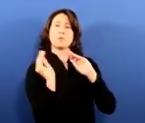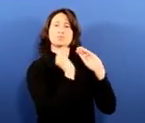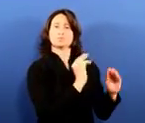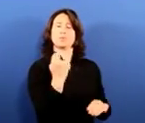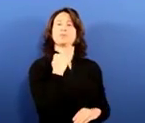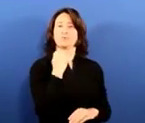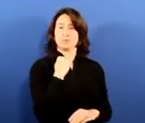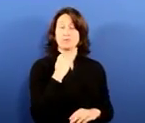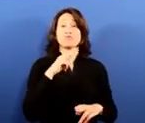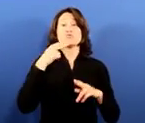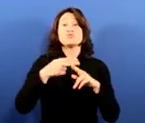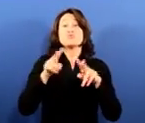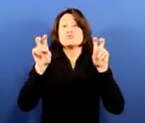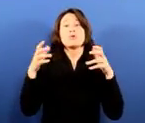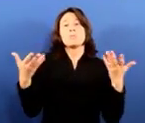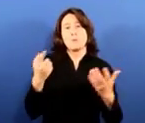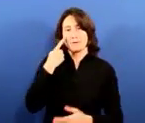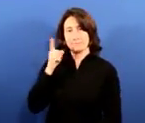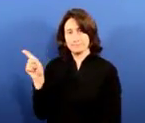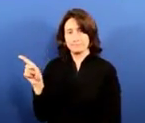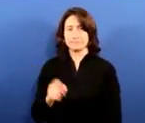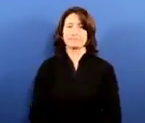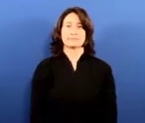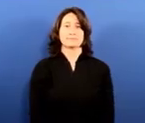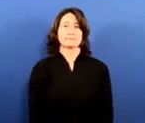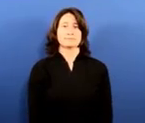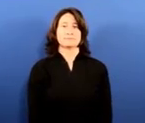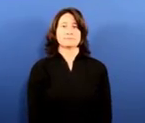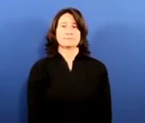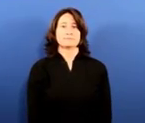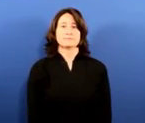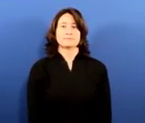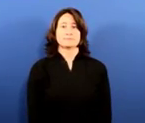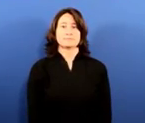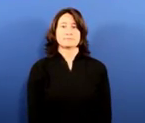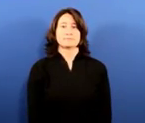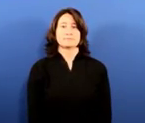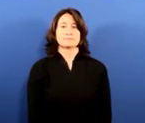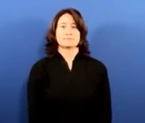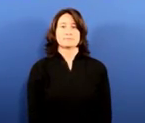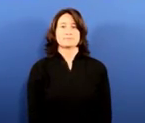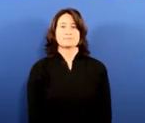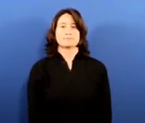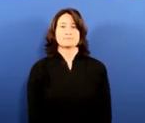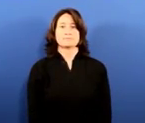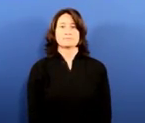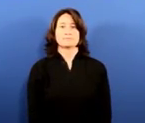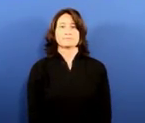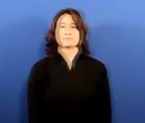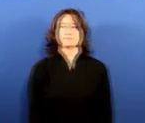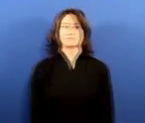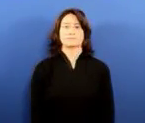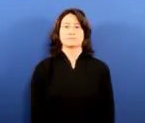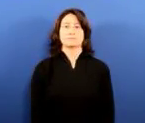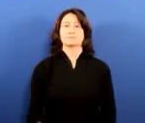saharauis participan en el programa Begira da Alaia Katerpechea, incluido dentro del programa Oporrak Bakean, Vacaciones en Paz,